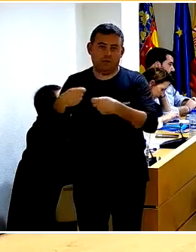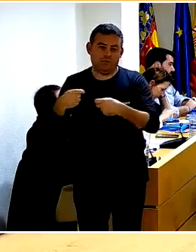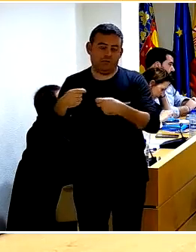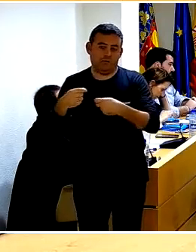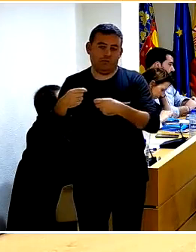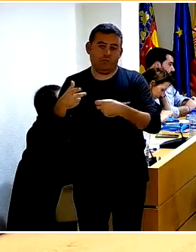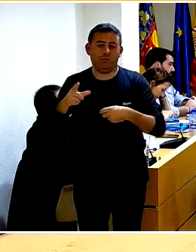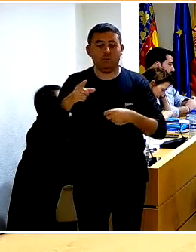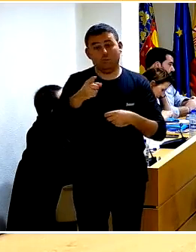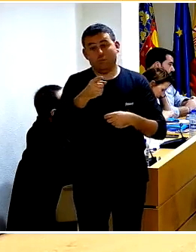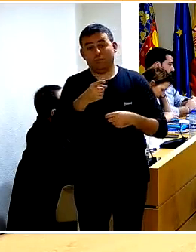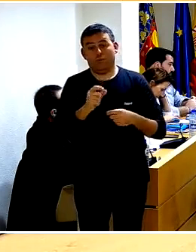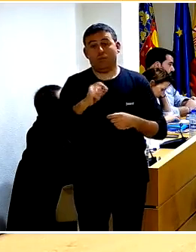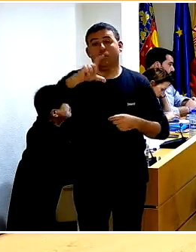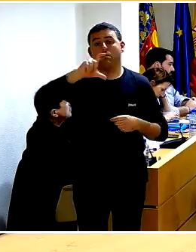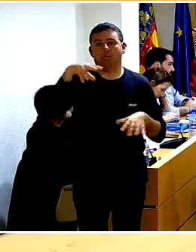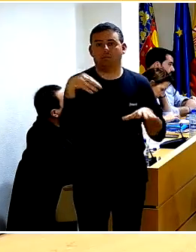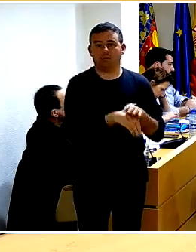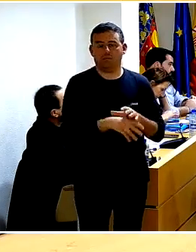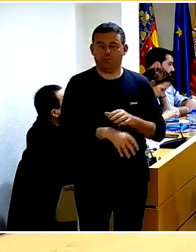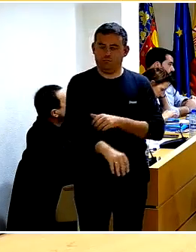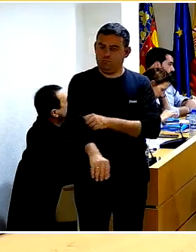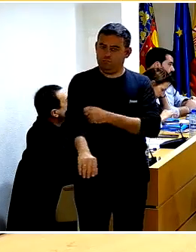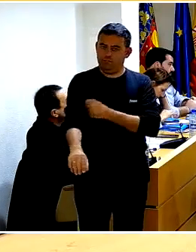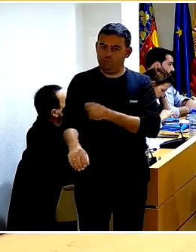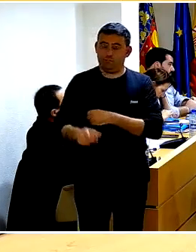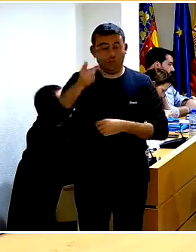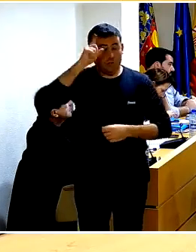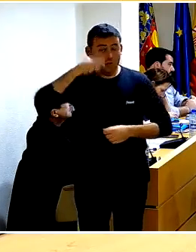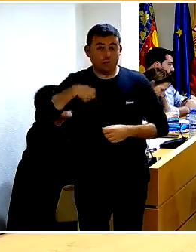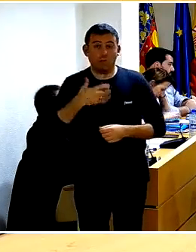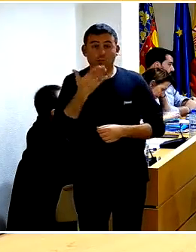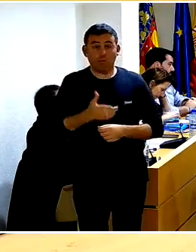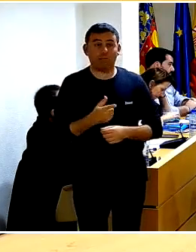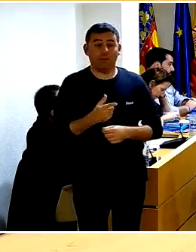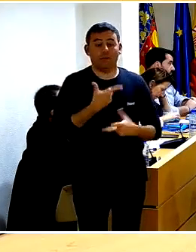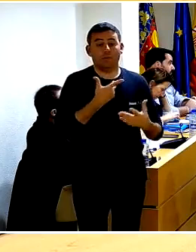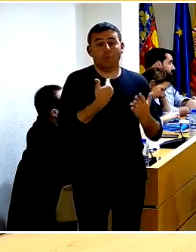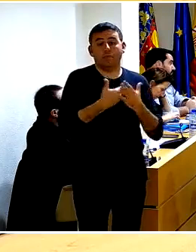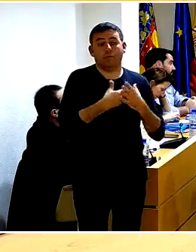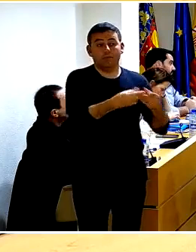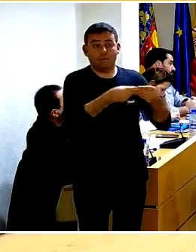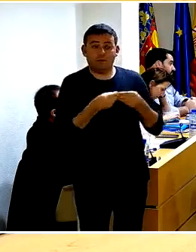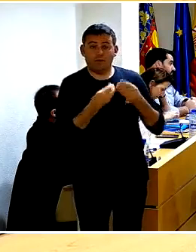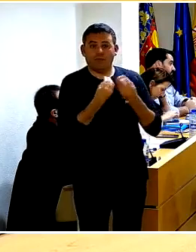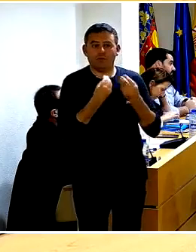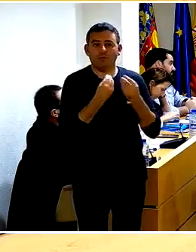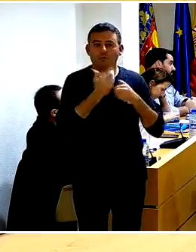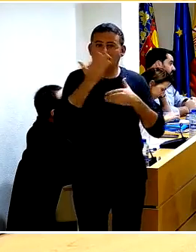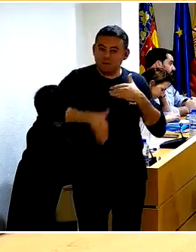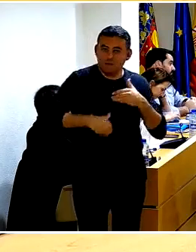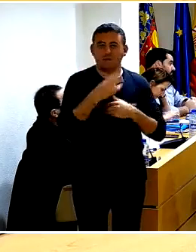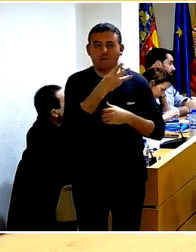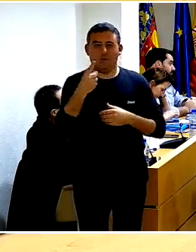de noviembre y diciembre, que no sé si ustedes han gastado mucho noviembre y diciembre, ese dato lo tendrán ustedes, pero no lo han compartido con nosotros, con lo cual no entiendo.